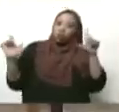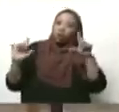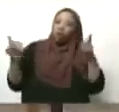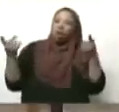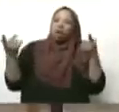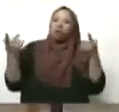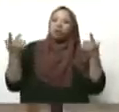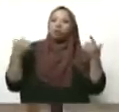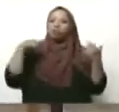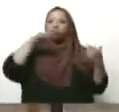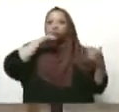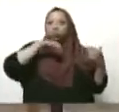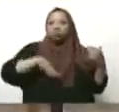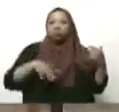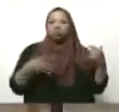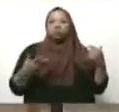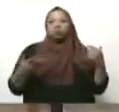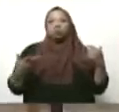telenovela